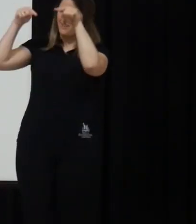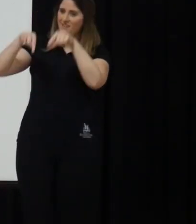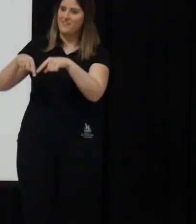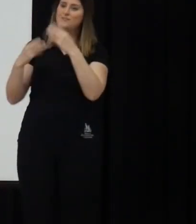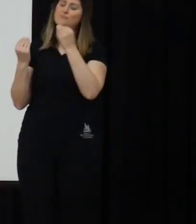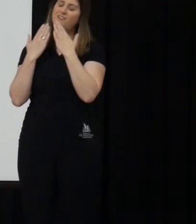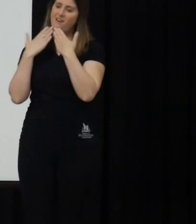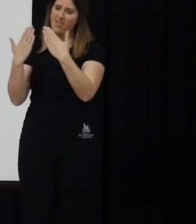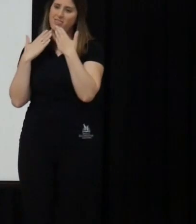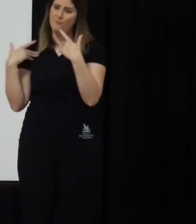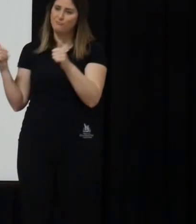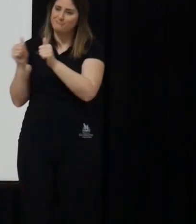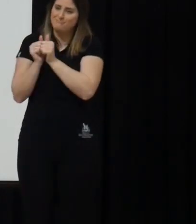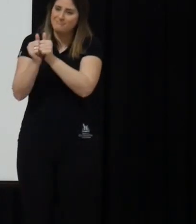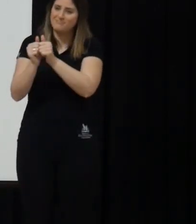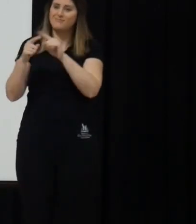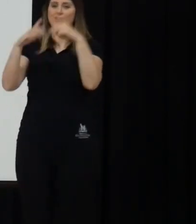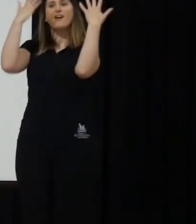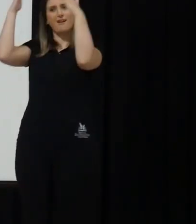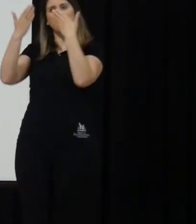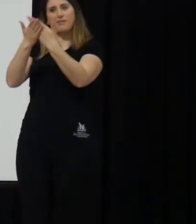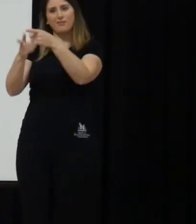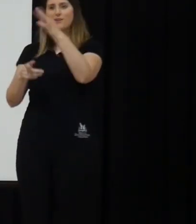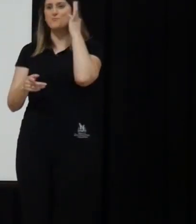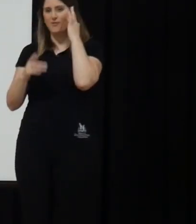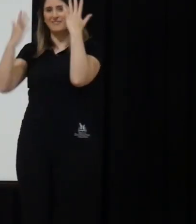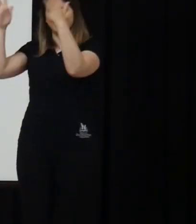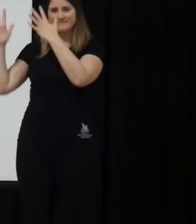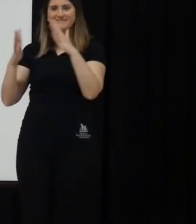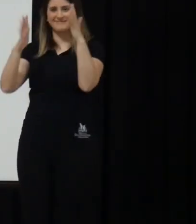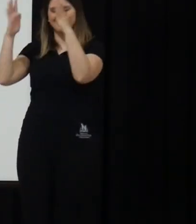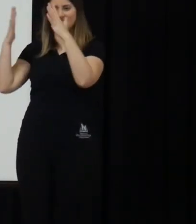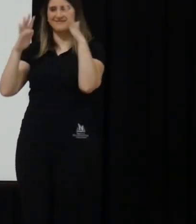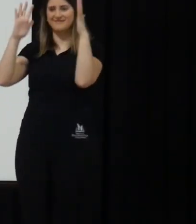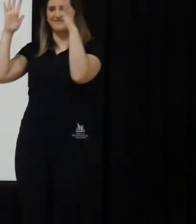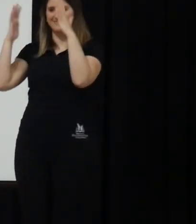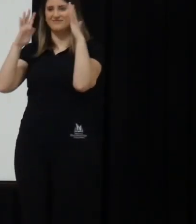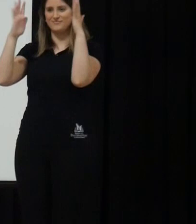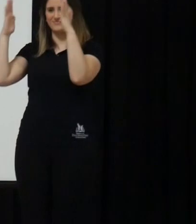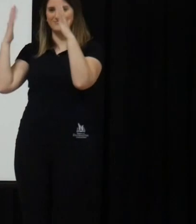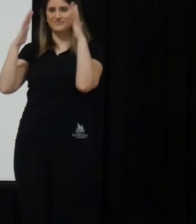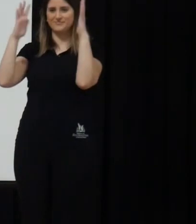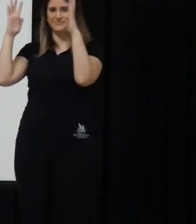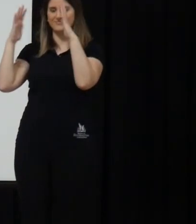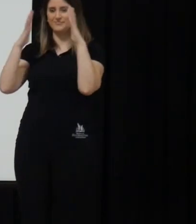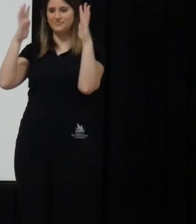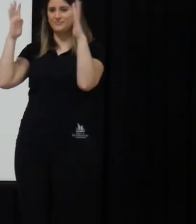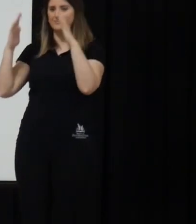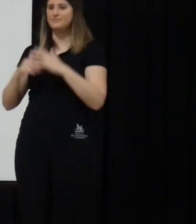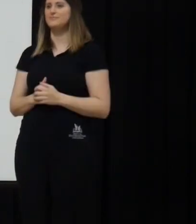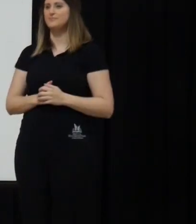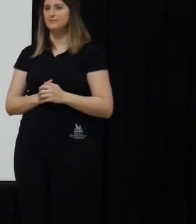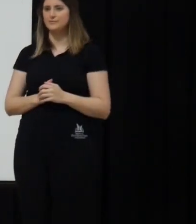Carmen, muchas gracias. Pido un aplauso para la mujer que ha acompañado a su marido. Muy bien, gracias, Carmen.